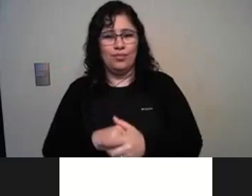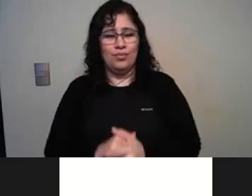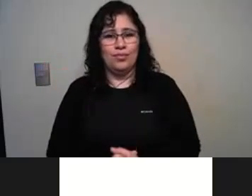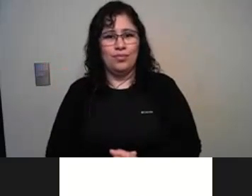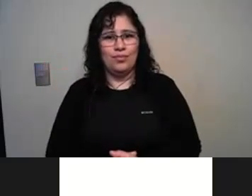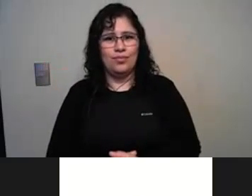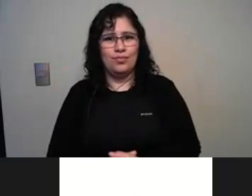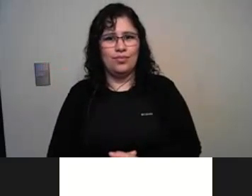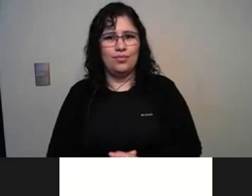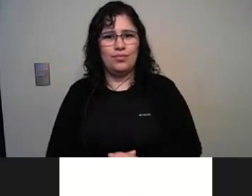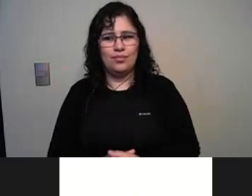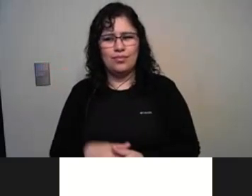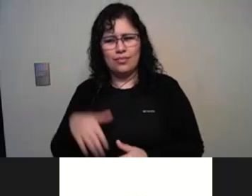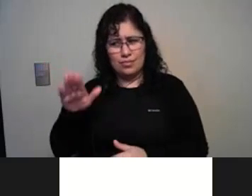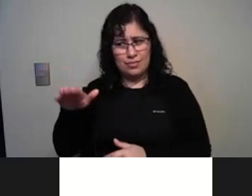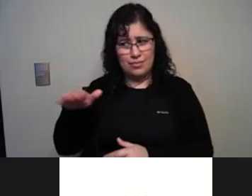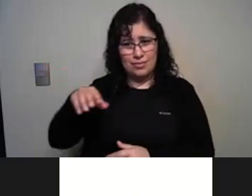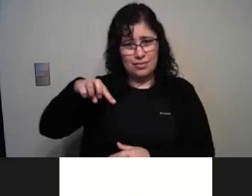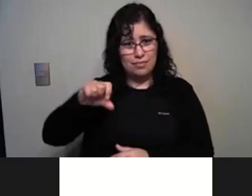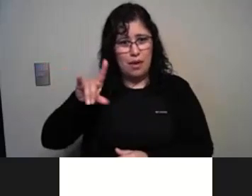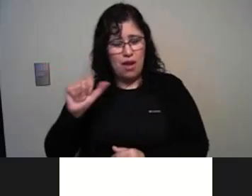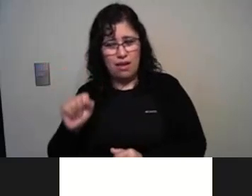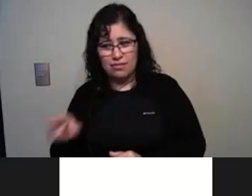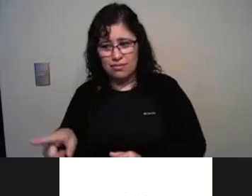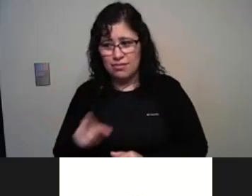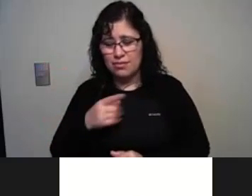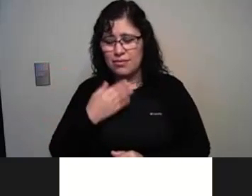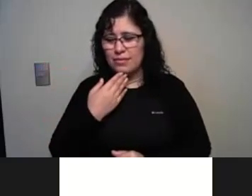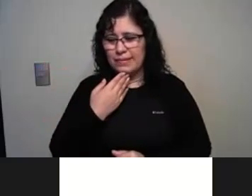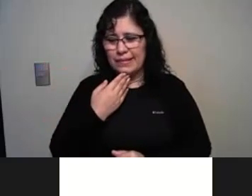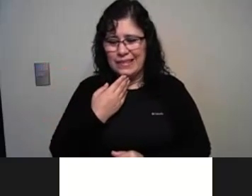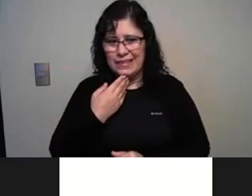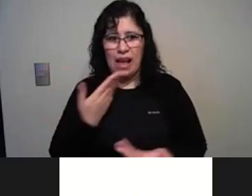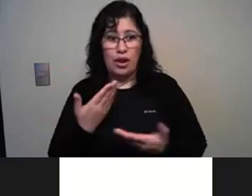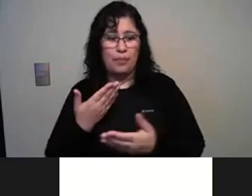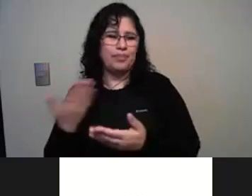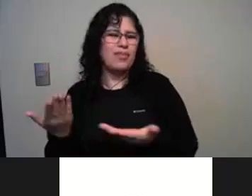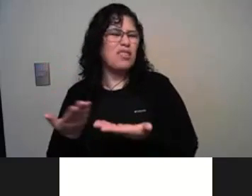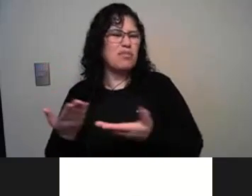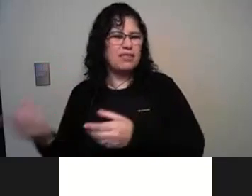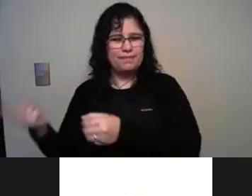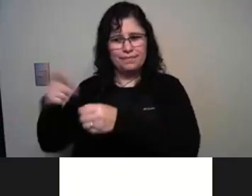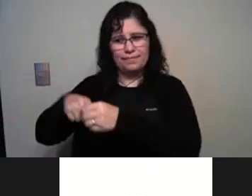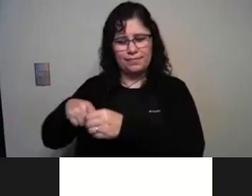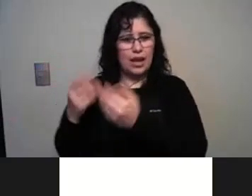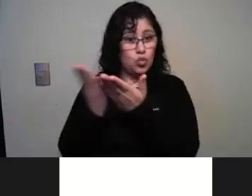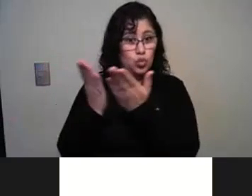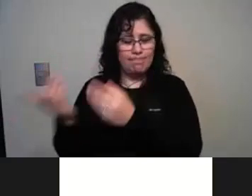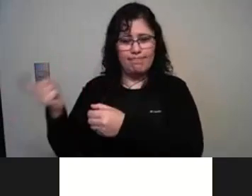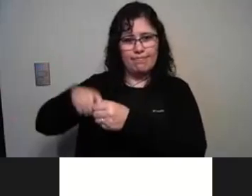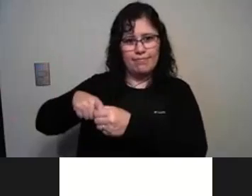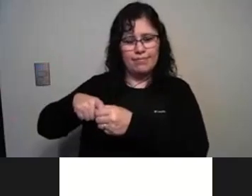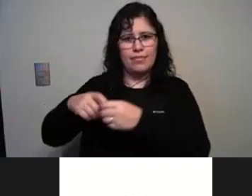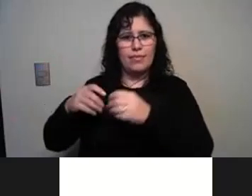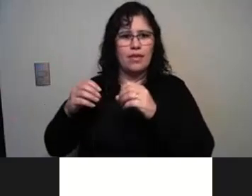Doña Paula, Sí, profe. bueno, el ingreso a la sala siempre y cuando tenga todos